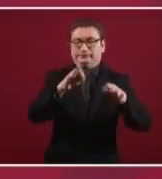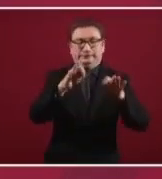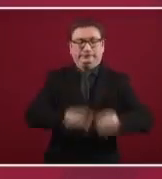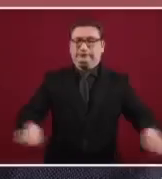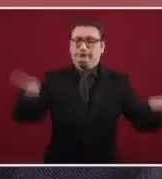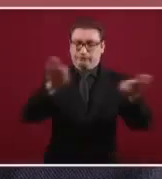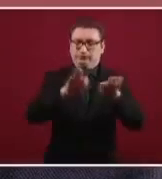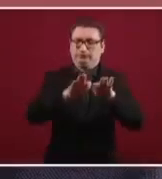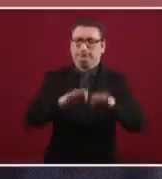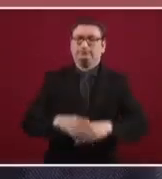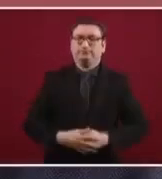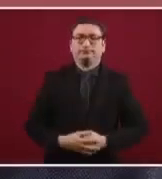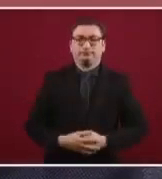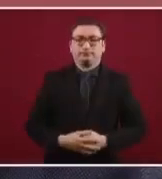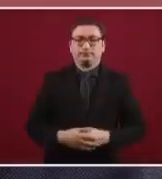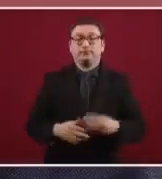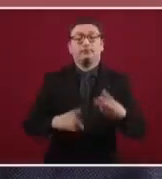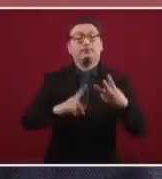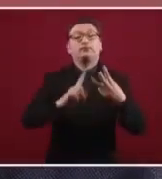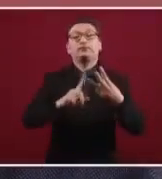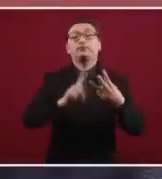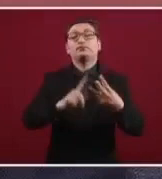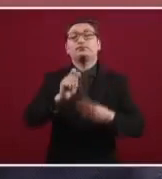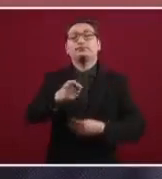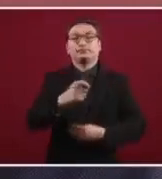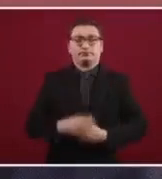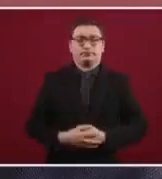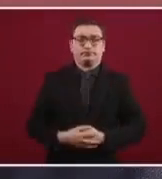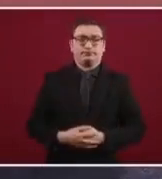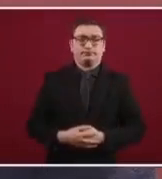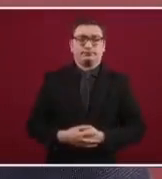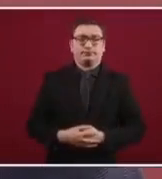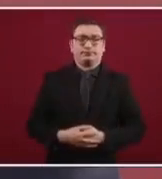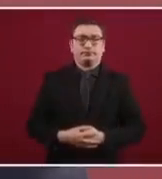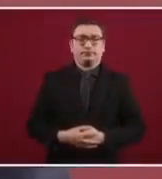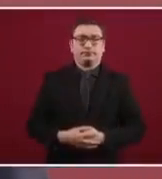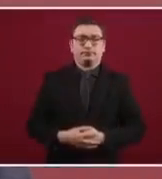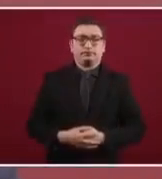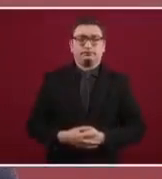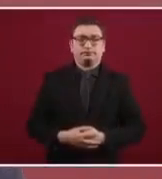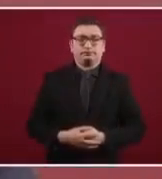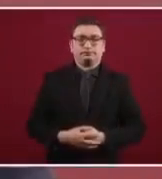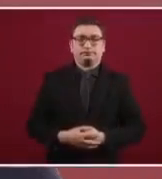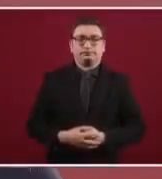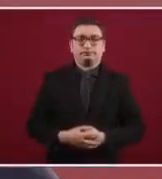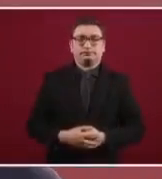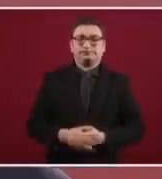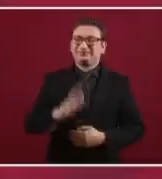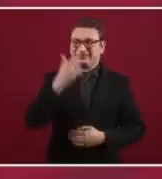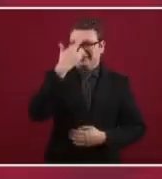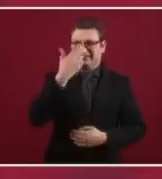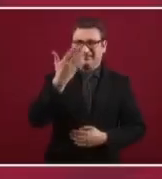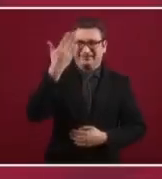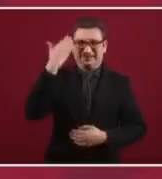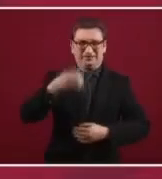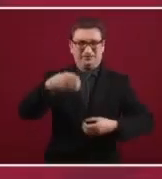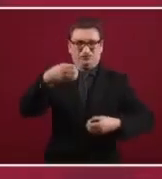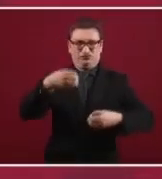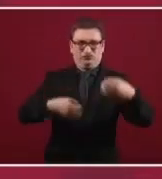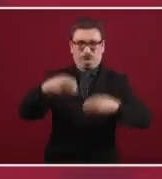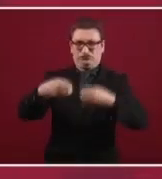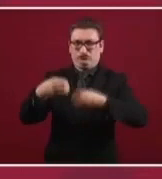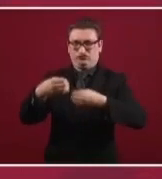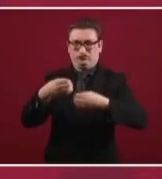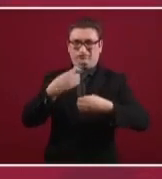importante. Lo tercero, ya resolvimos lo de los amparos del aeropuerto de Santa